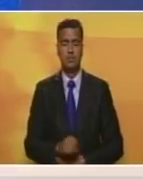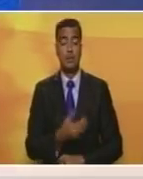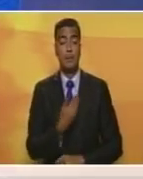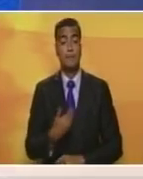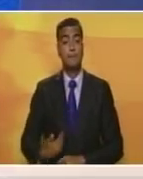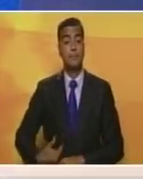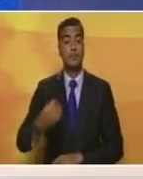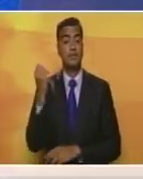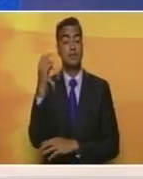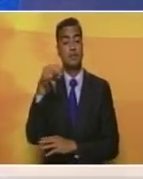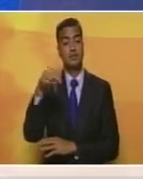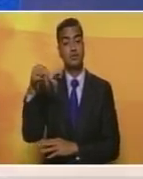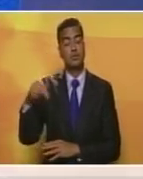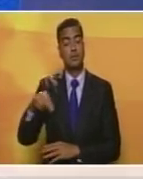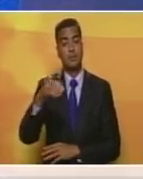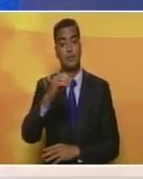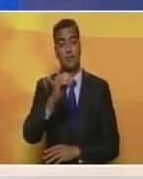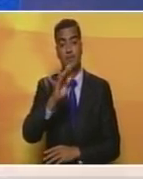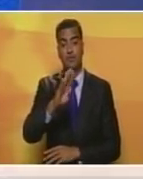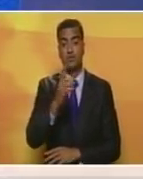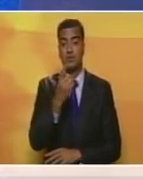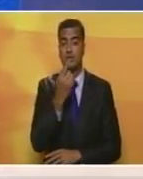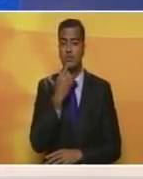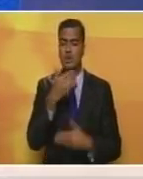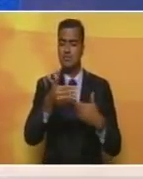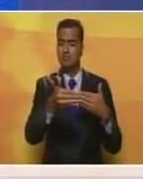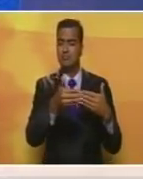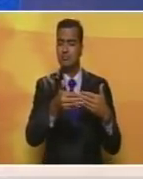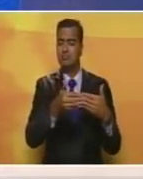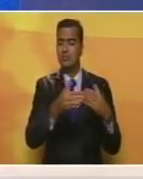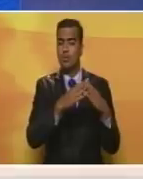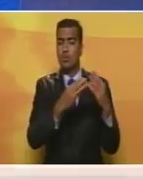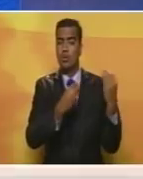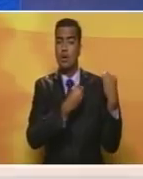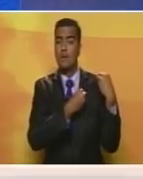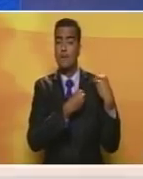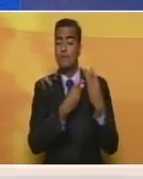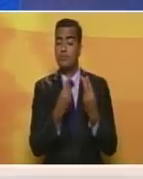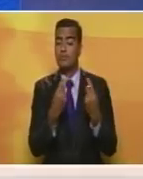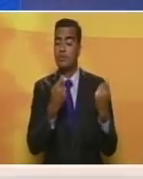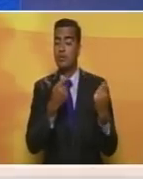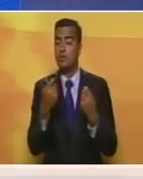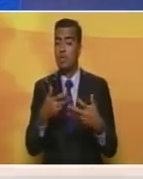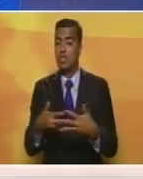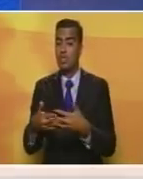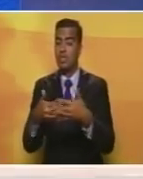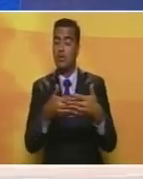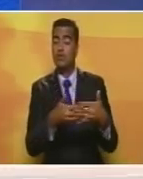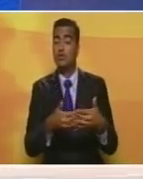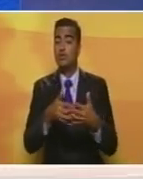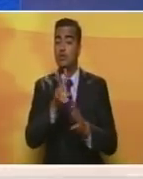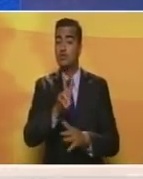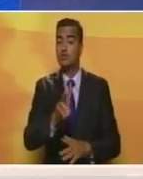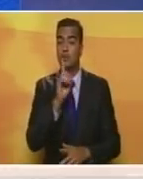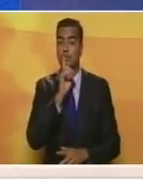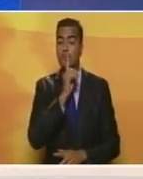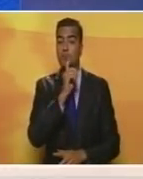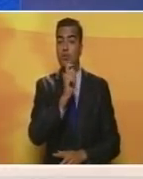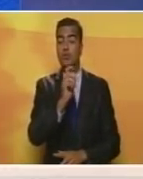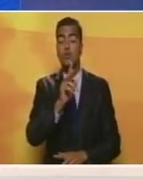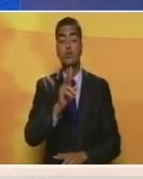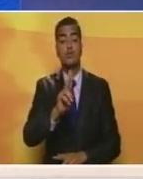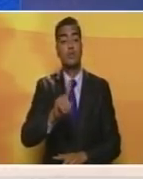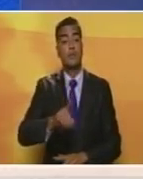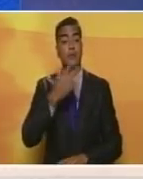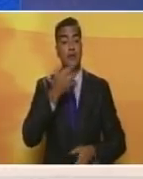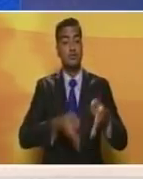las expectativas de participación para los comicios presidenciales son positivas y han orientado la toma de decisiones en dirección